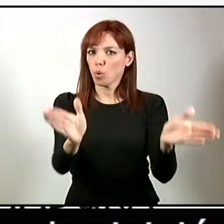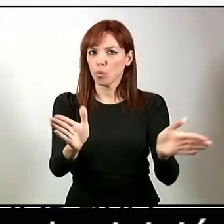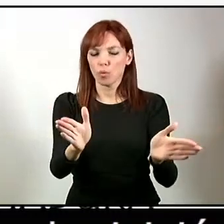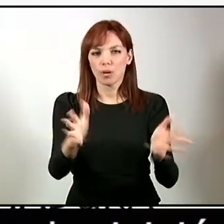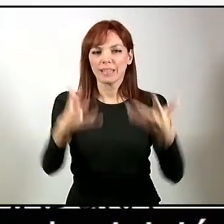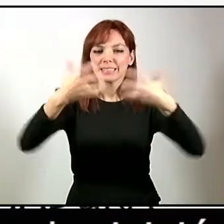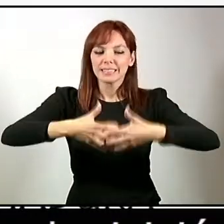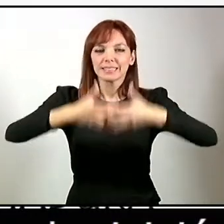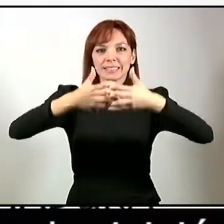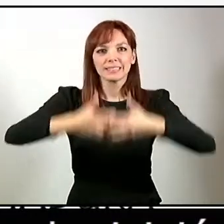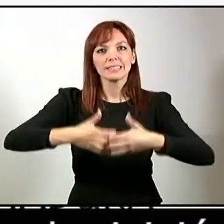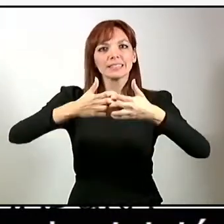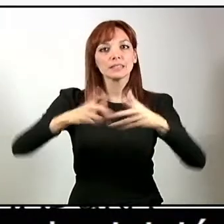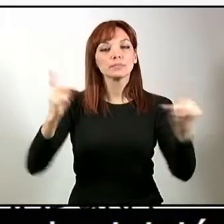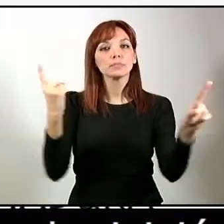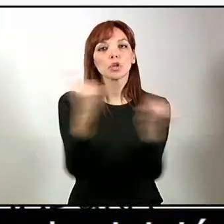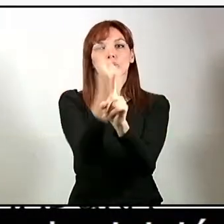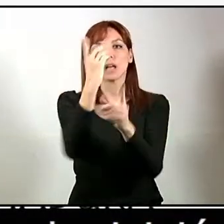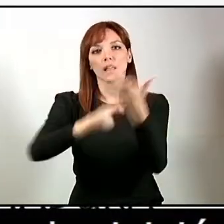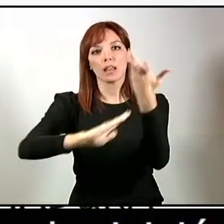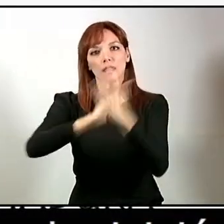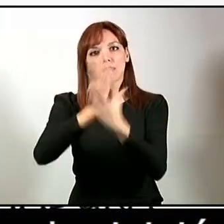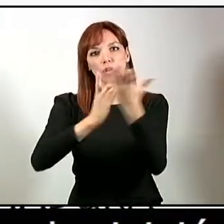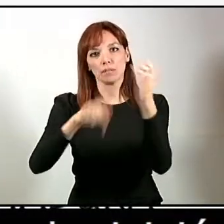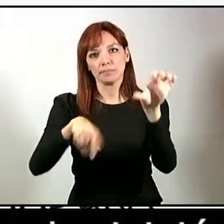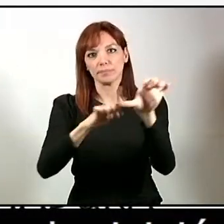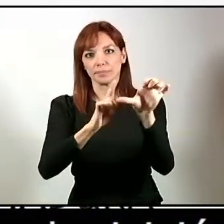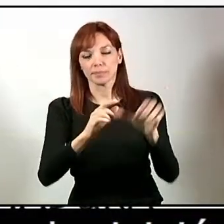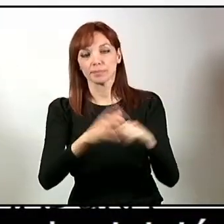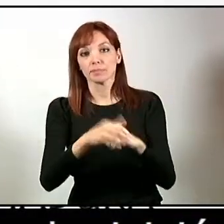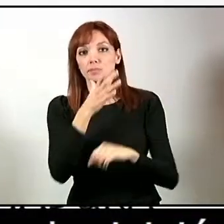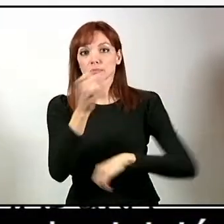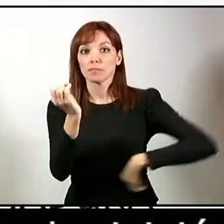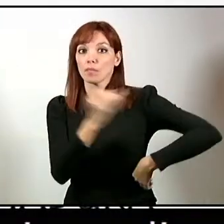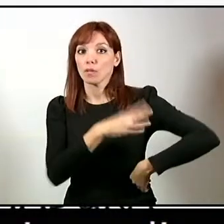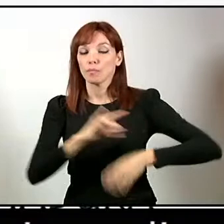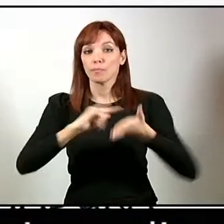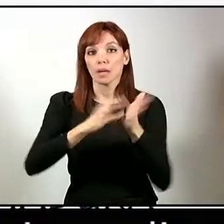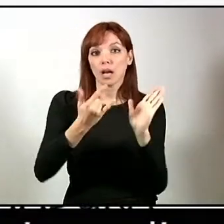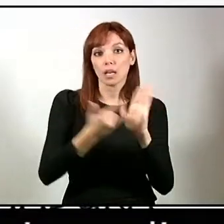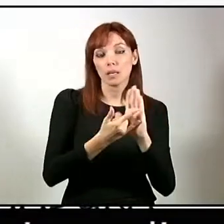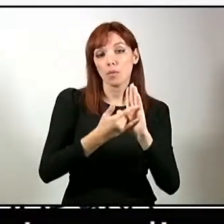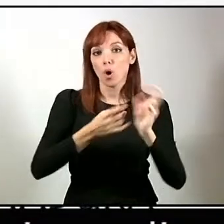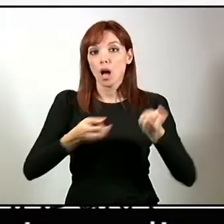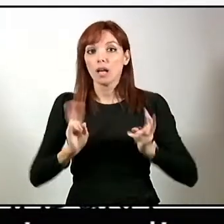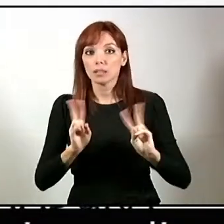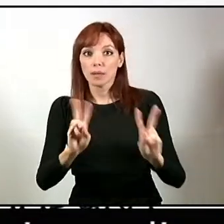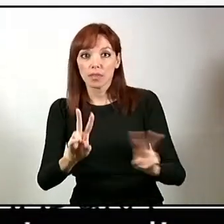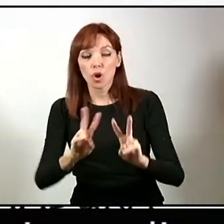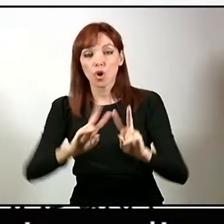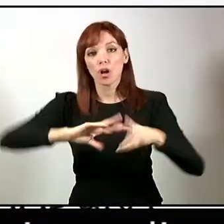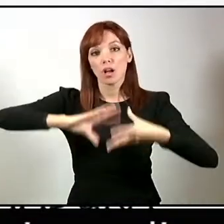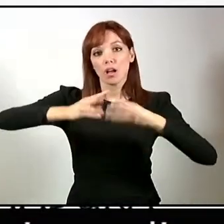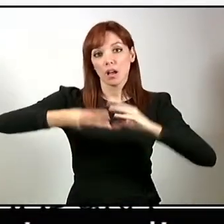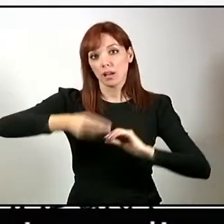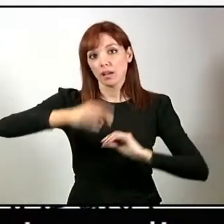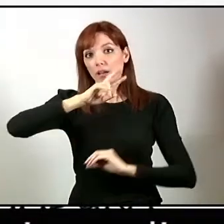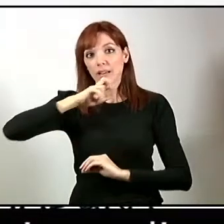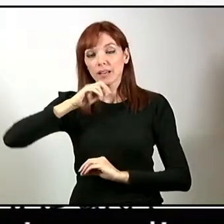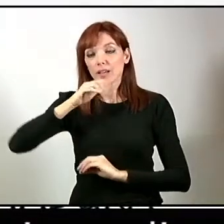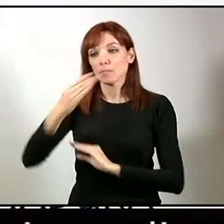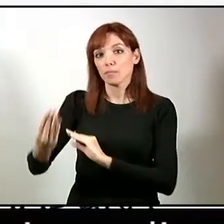lucha contra los incendios en la región. A través de los fondos del Mecanismo de Reactivación y Resiliencia del Ministerio